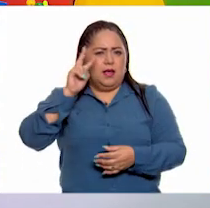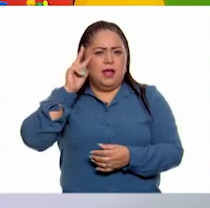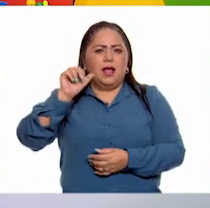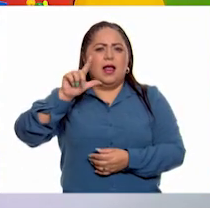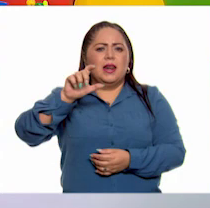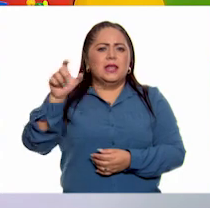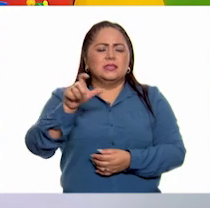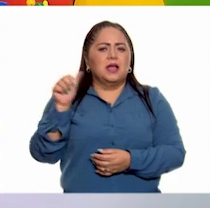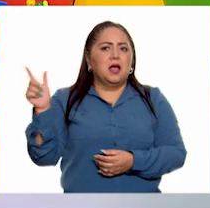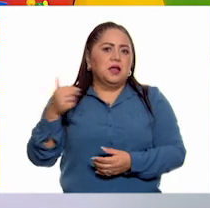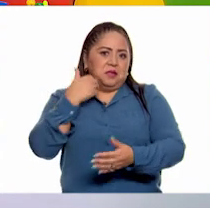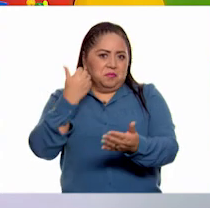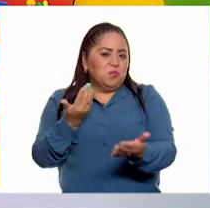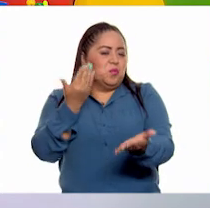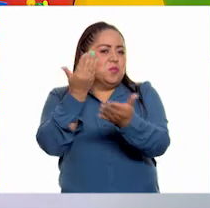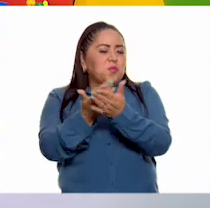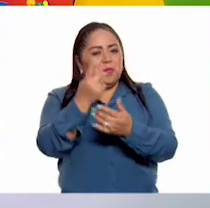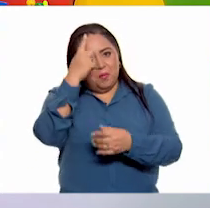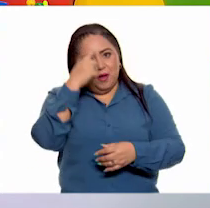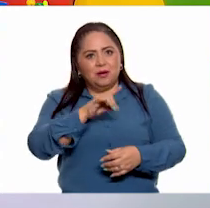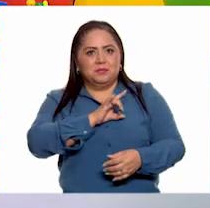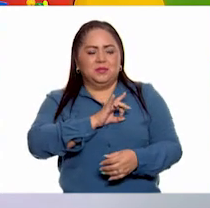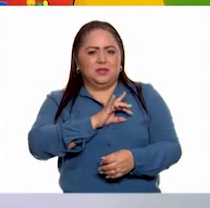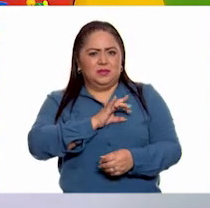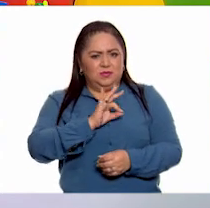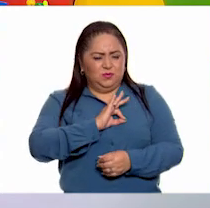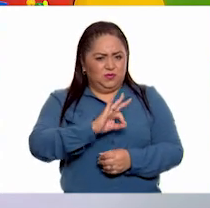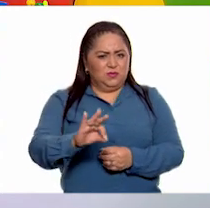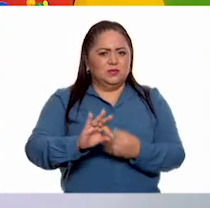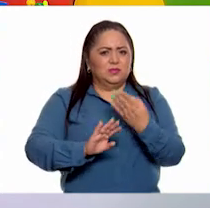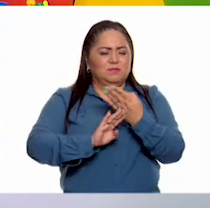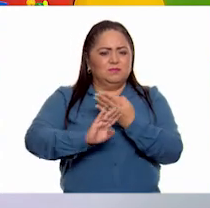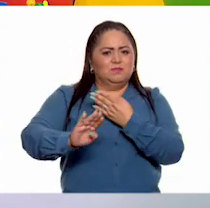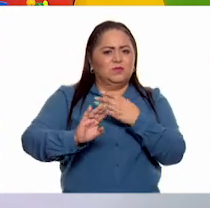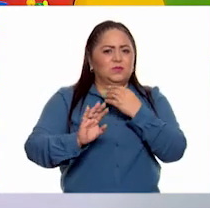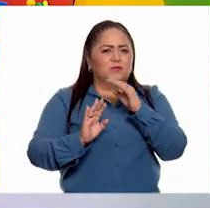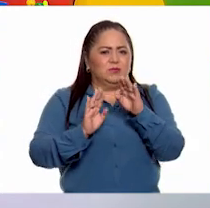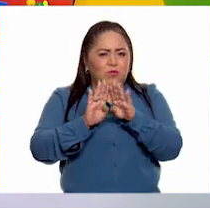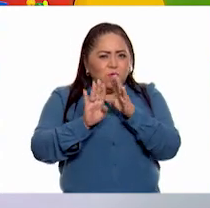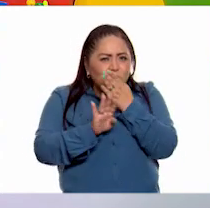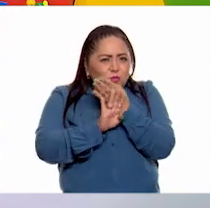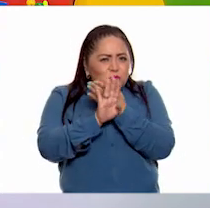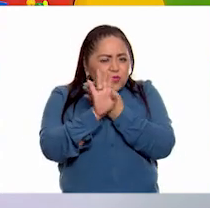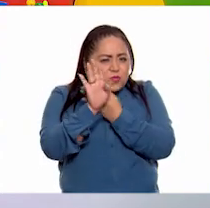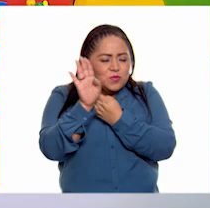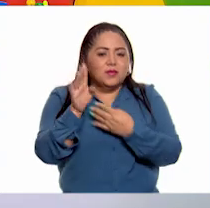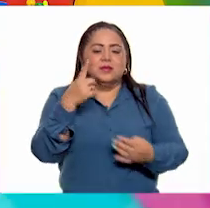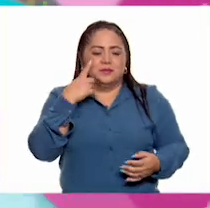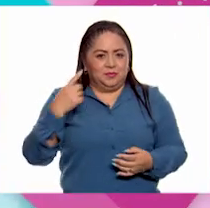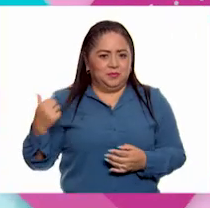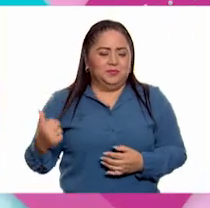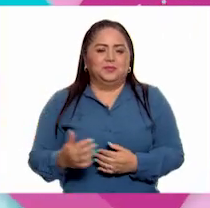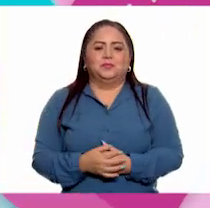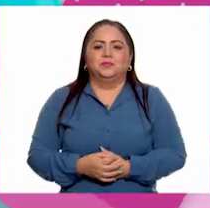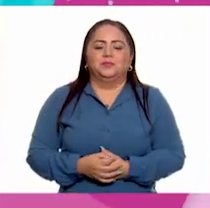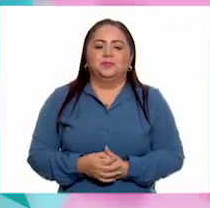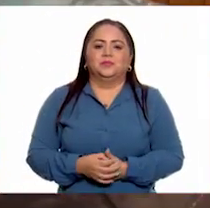Alexa, que tiene una propuesta para enfrentar el miedo a la oscuridad? Me parece perfecto. Adelante, Alexa.